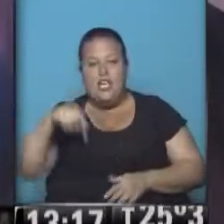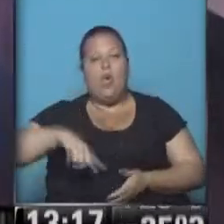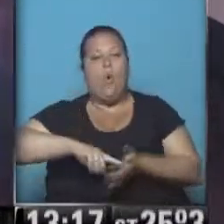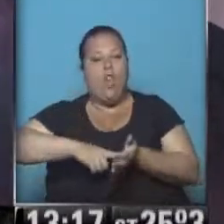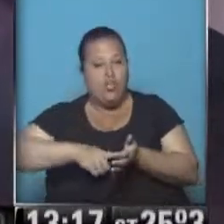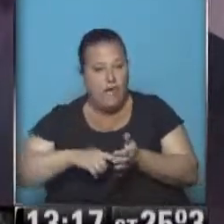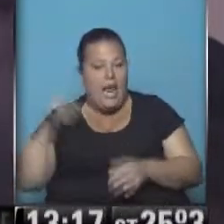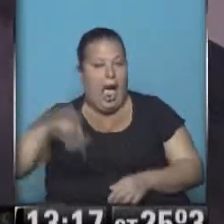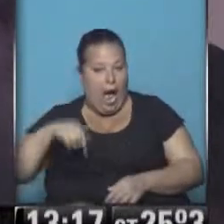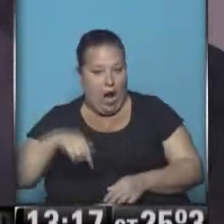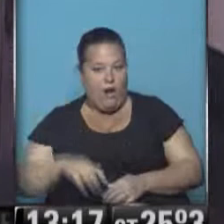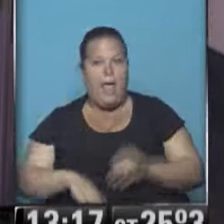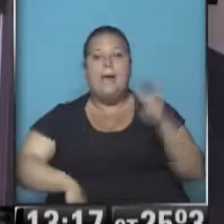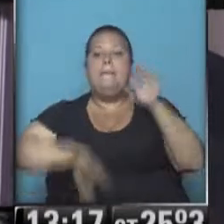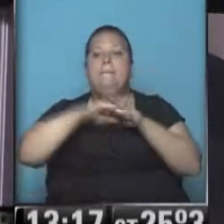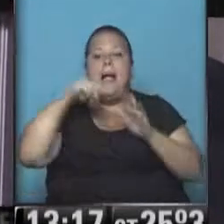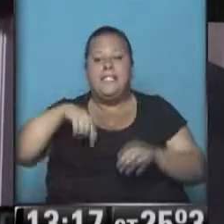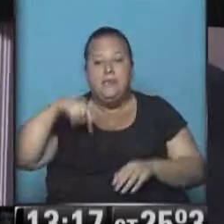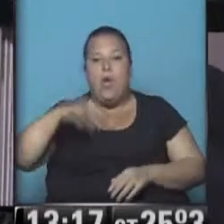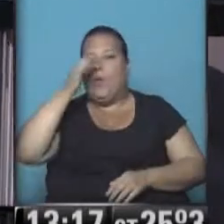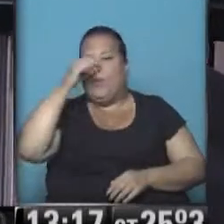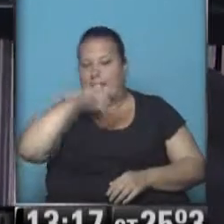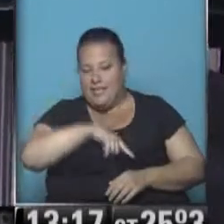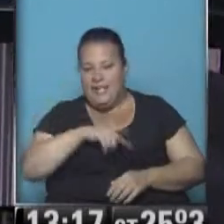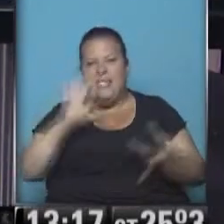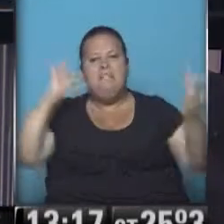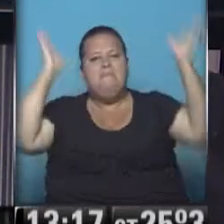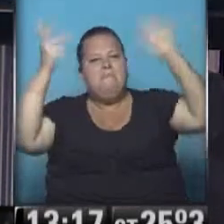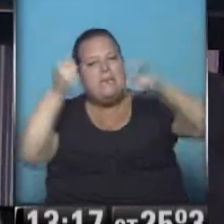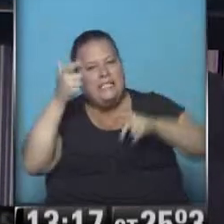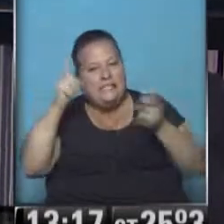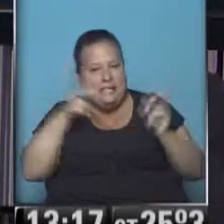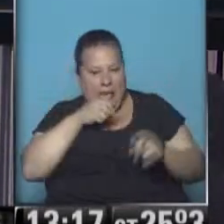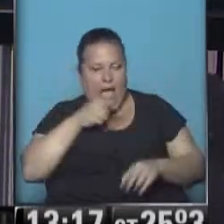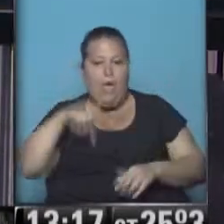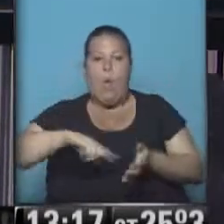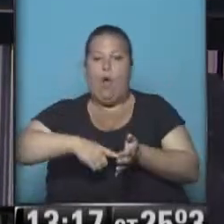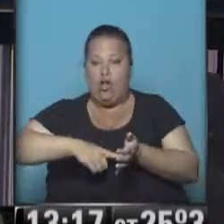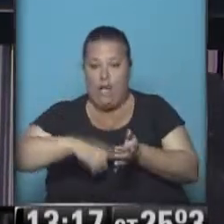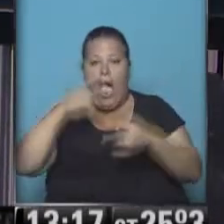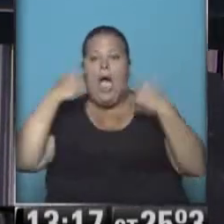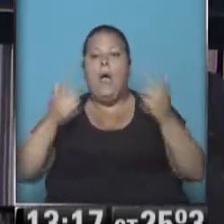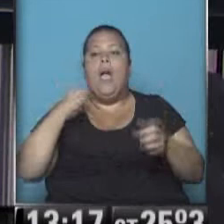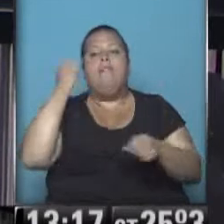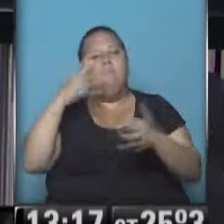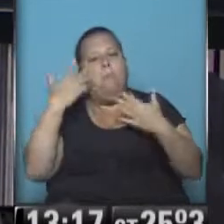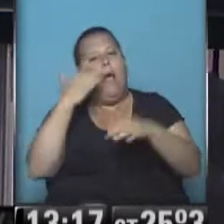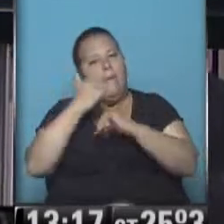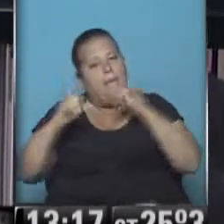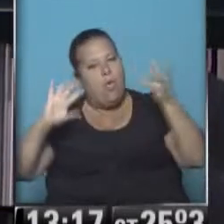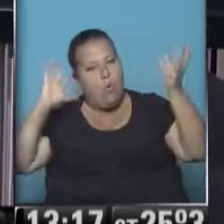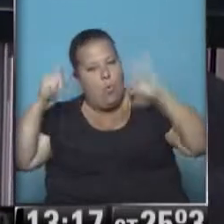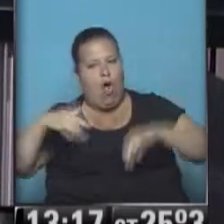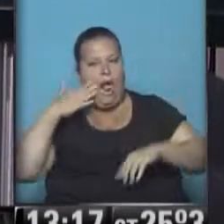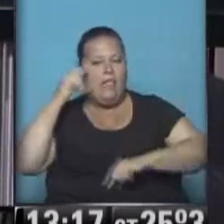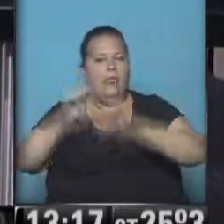Buenos Aires a esta hora. La máxima para hoy 27, el cielo está casi despejado ahora en la ciudad de Buenos Aires. Vamos a tener hasta parcialmente nublado esta tarde,